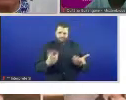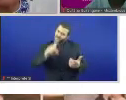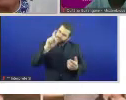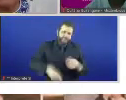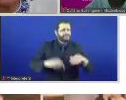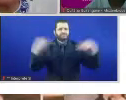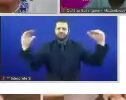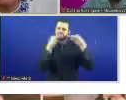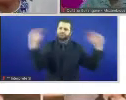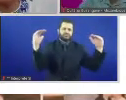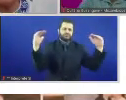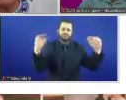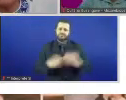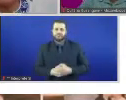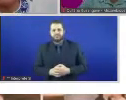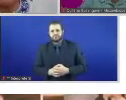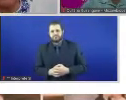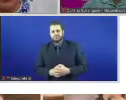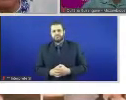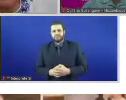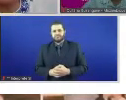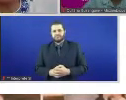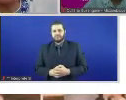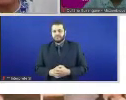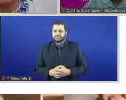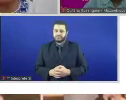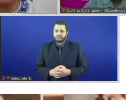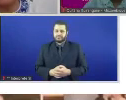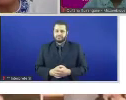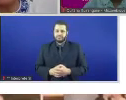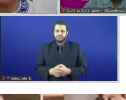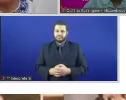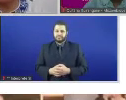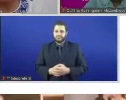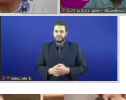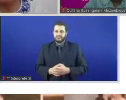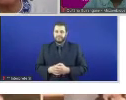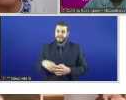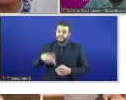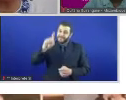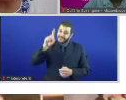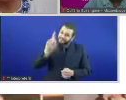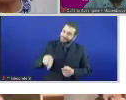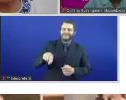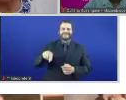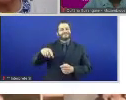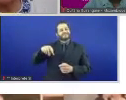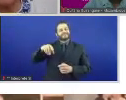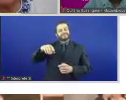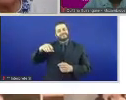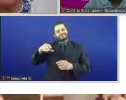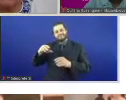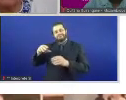equivocado decir que hay necesidad de incluir a los liderazgos varones, pero tenemos que tener